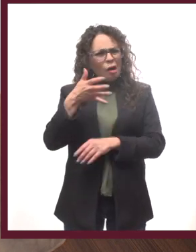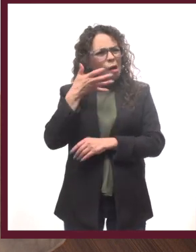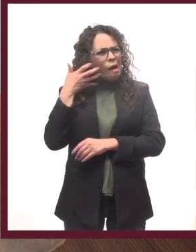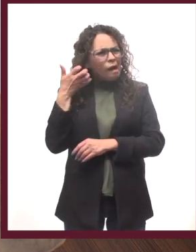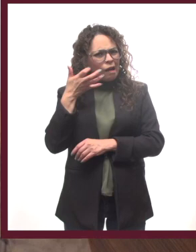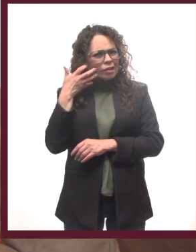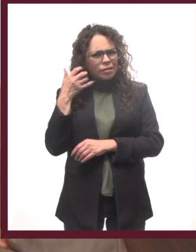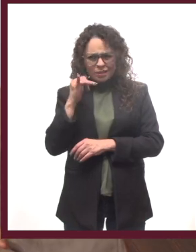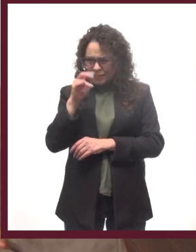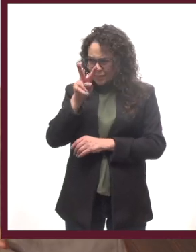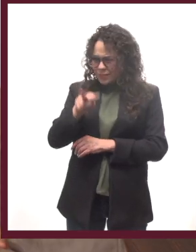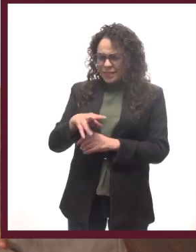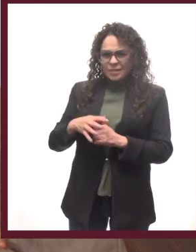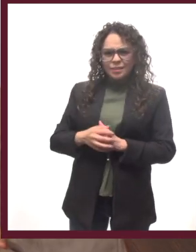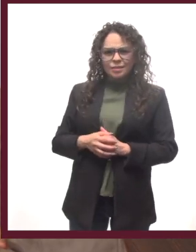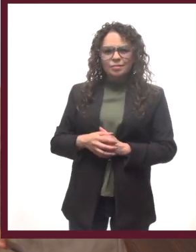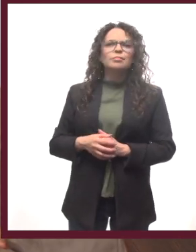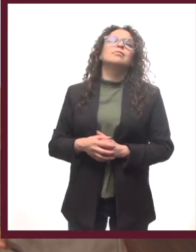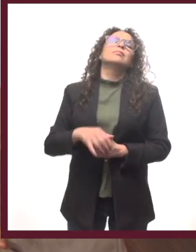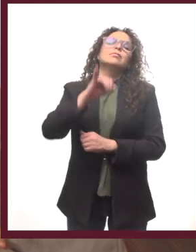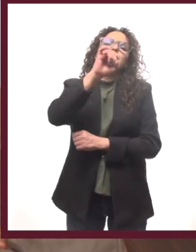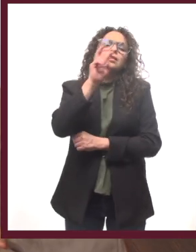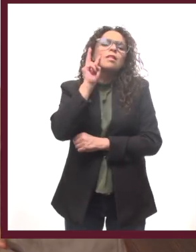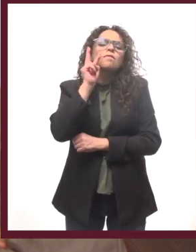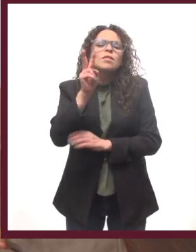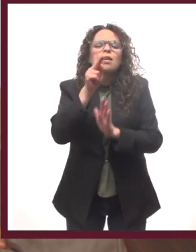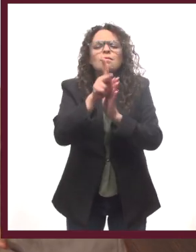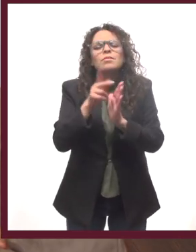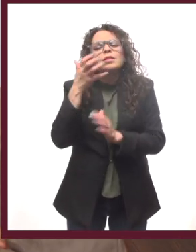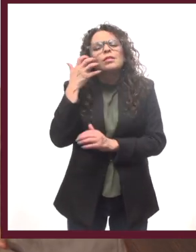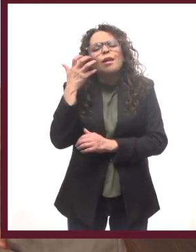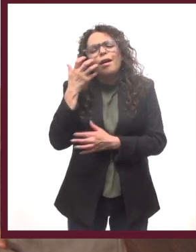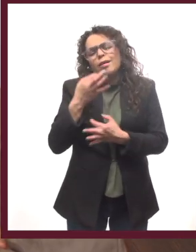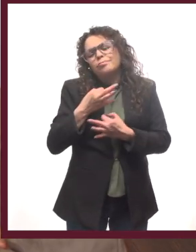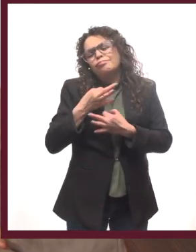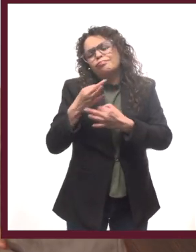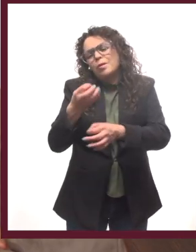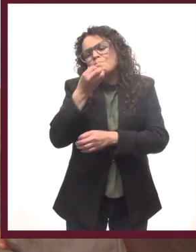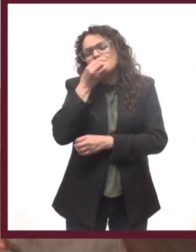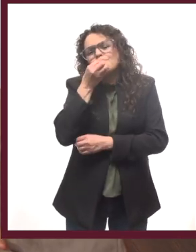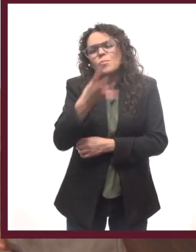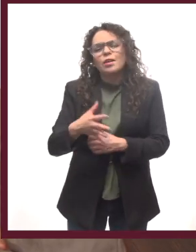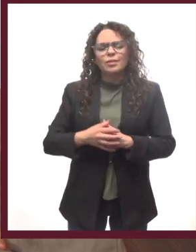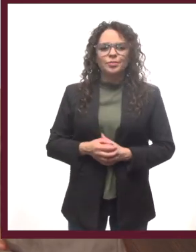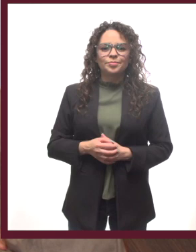¿Videos de gatitos? ¿Neta? Es que ¿quién se resiste a esos videos